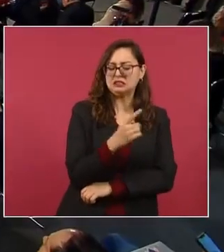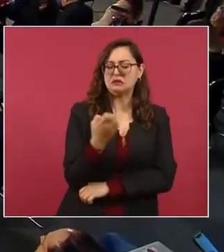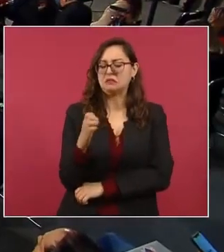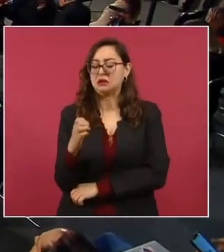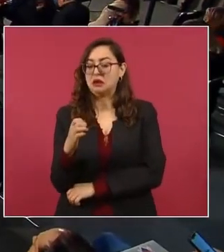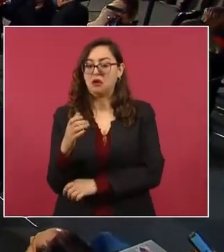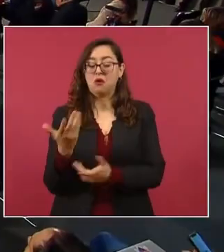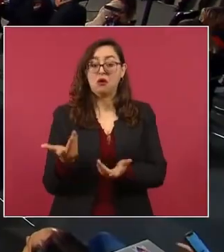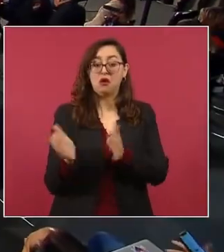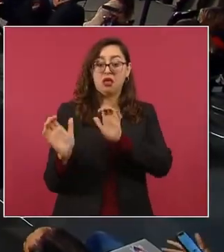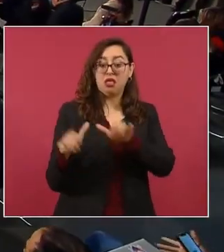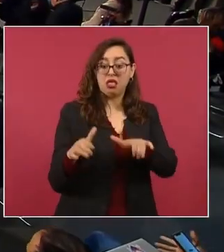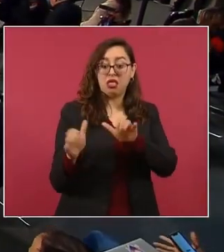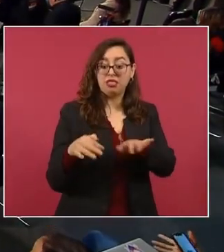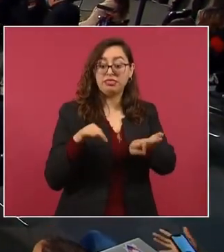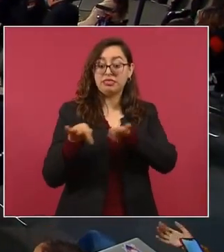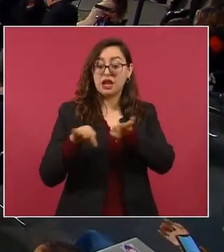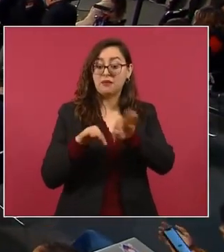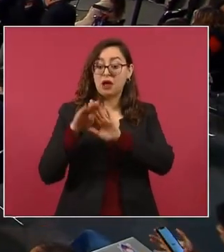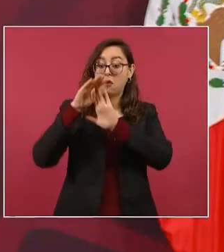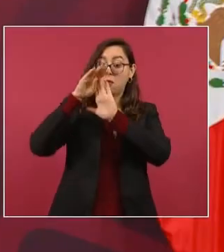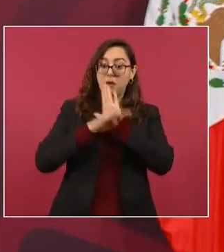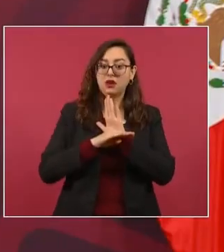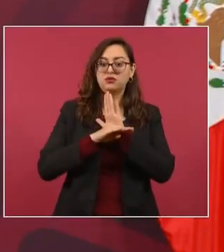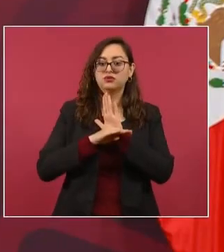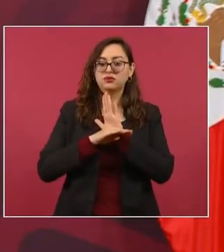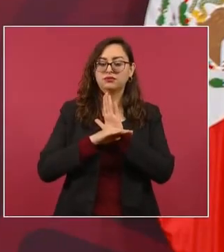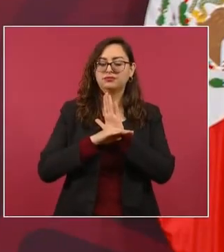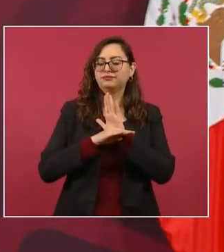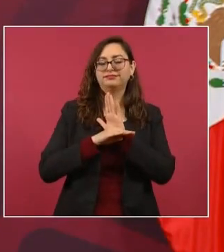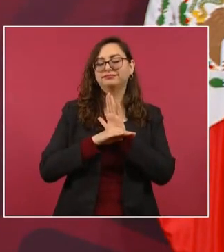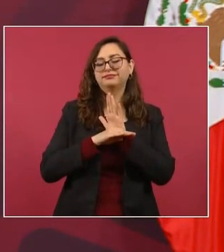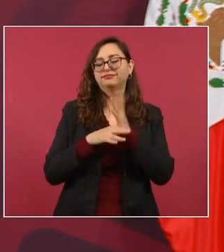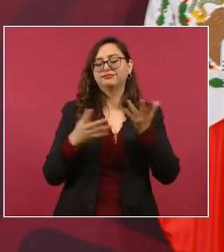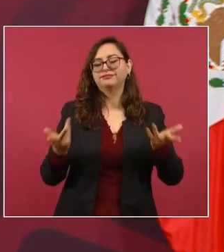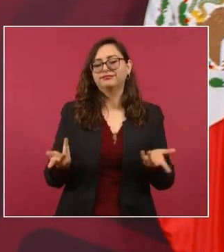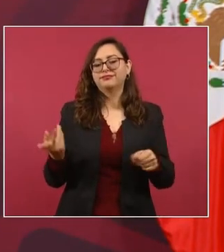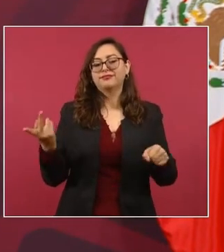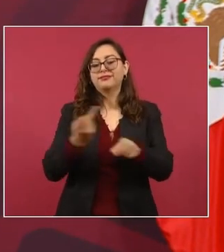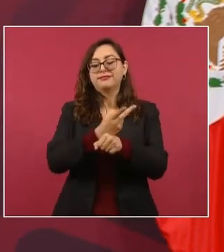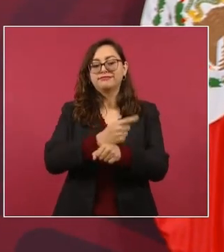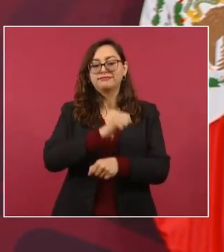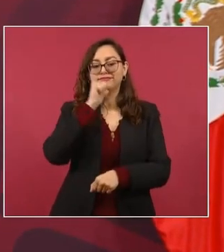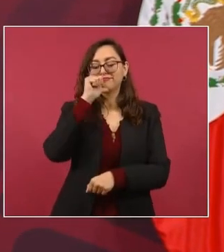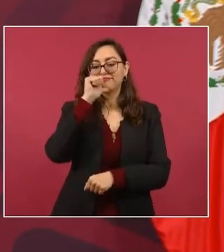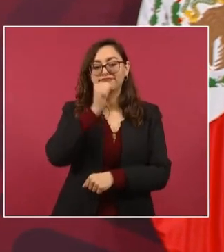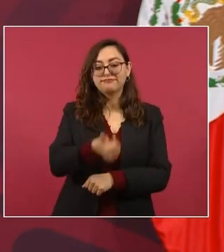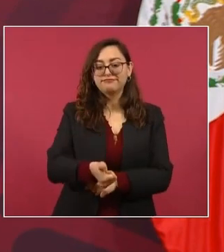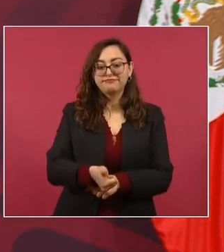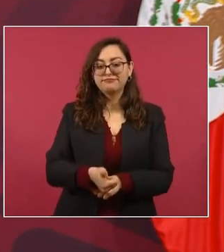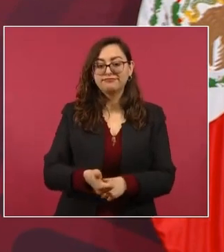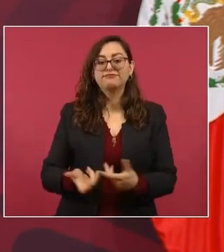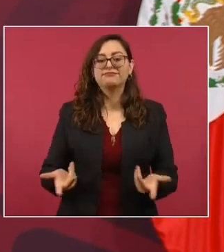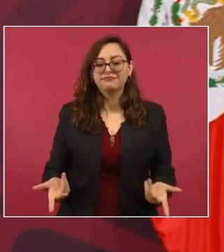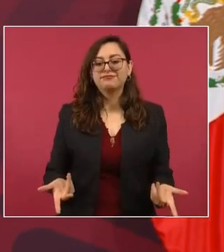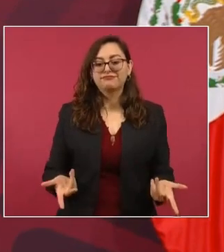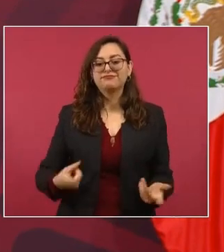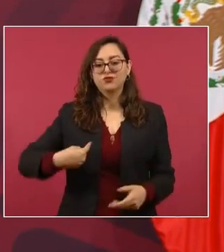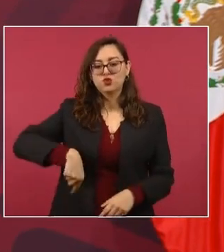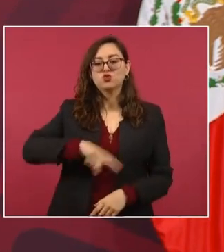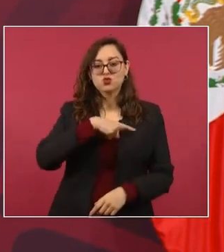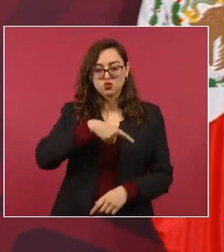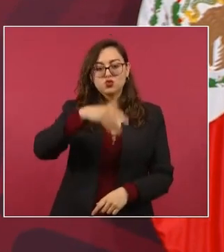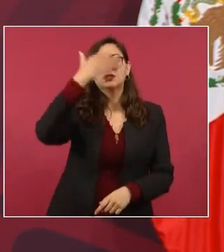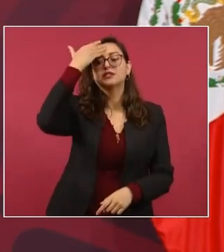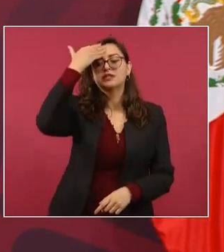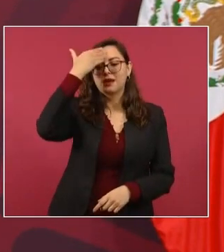los datos se haya bajado el número de trabajadores inscritos, porque